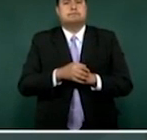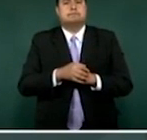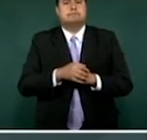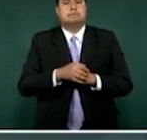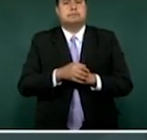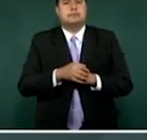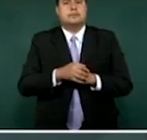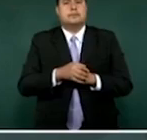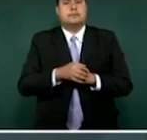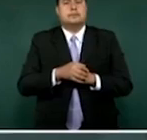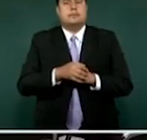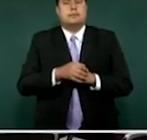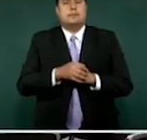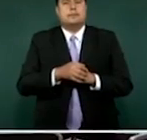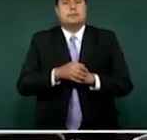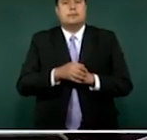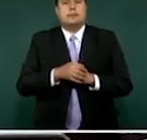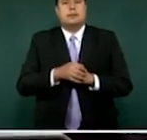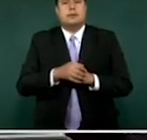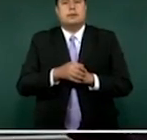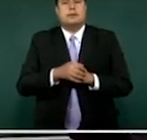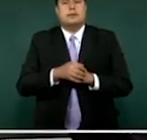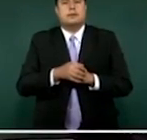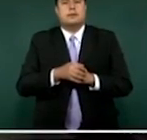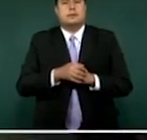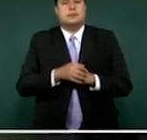es invitado, asiste